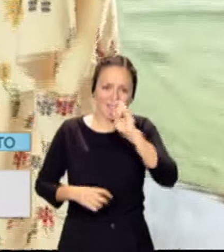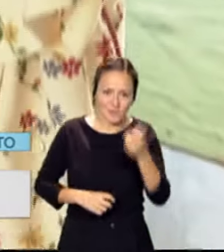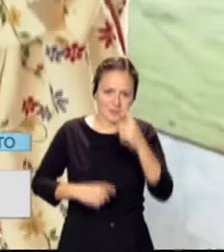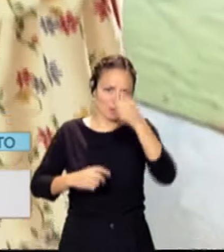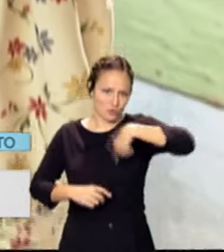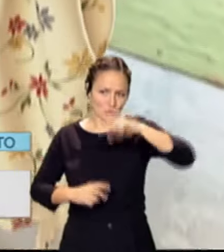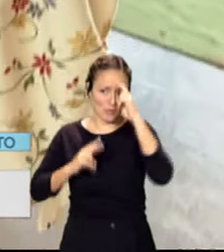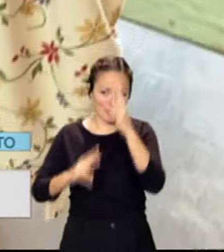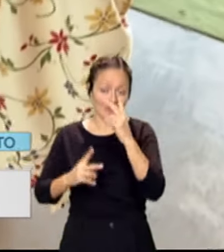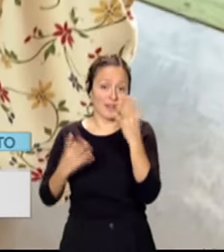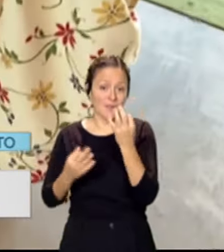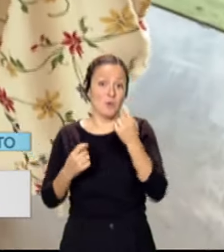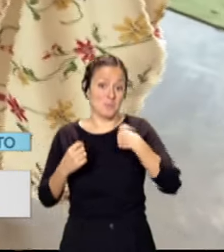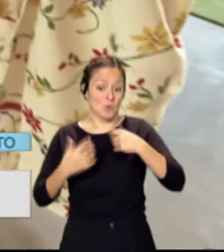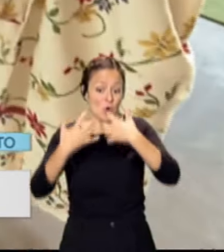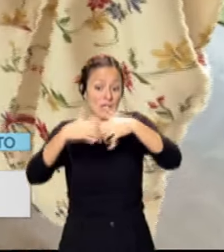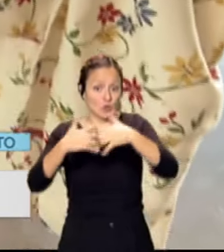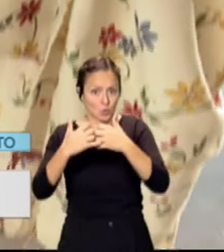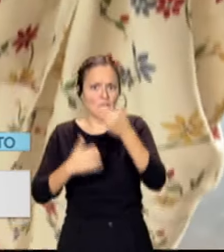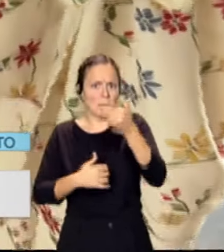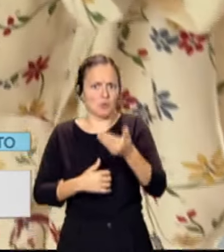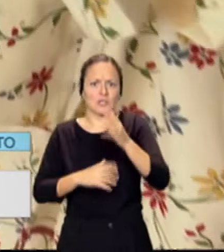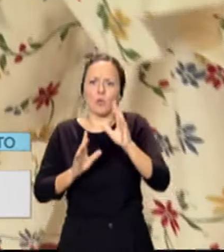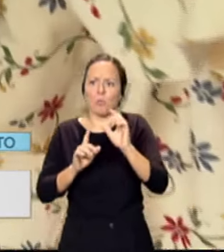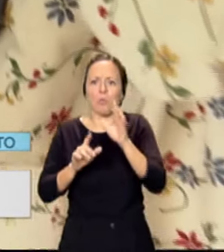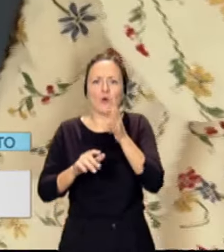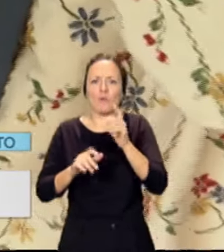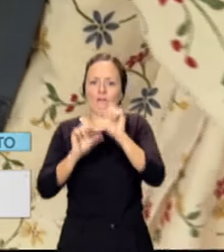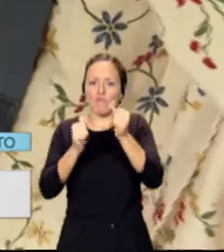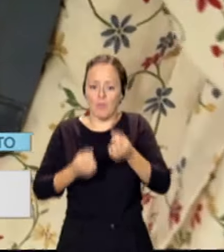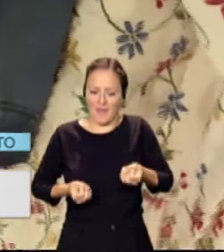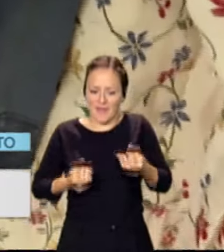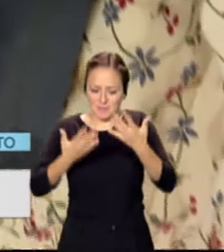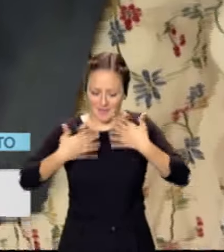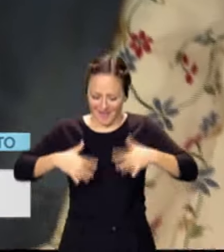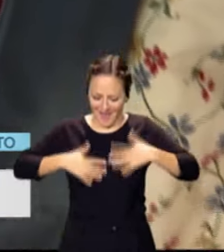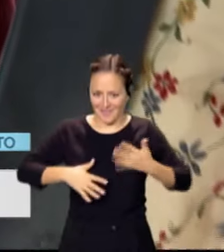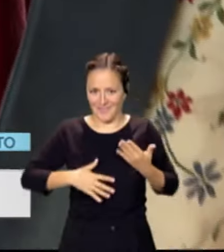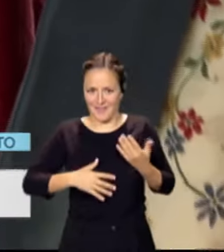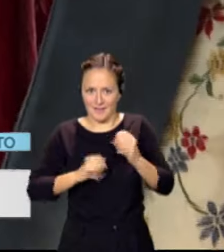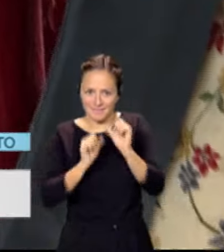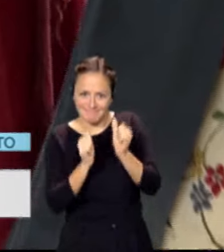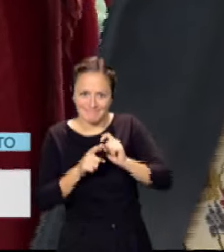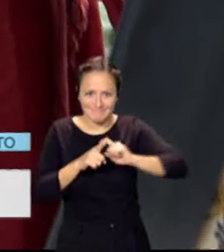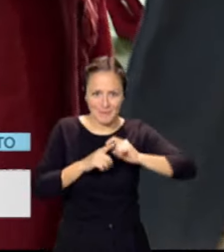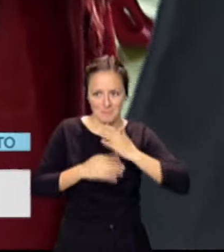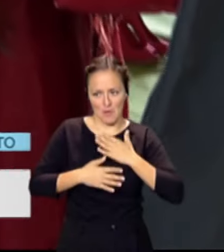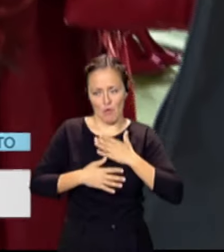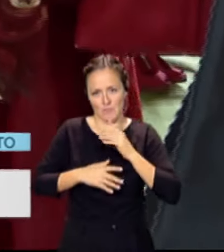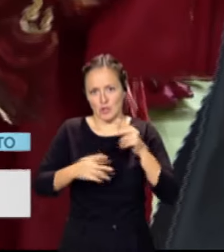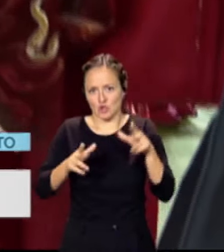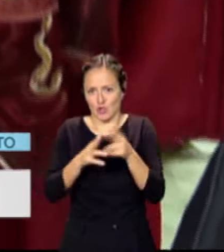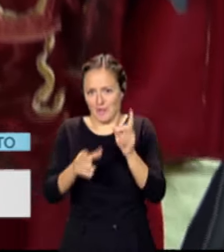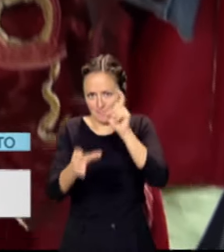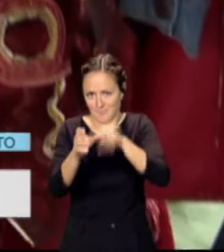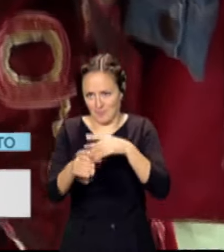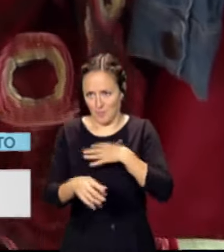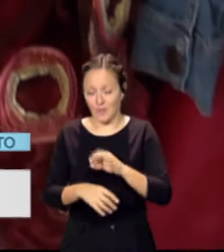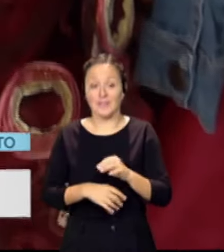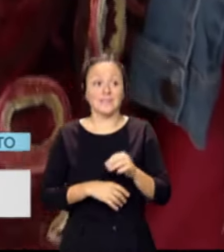esta industria tan importante que son además una manera de expresarnos y de de hacernos patentes en la sociedad de hecho estamos viendo